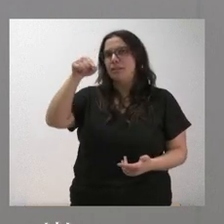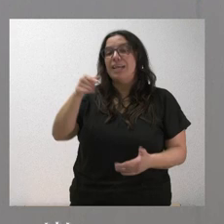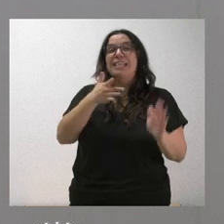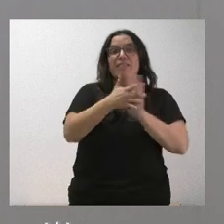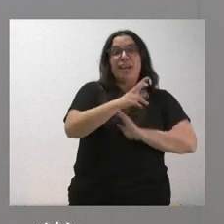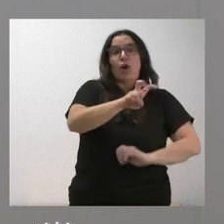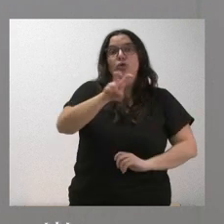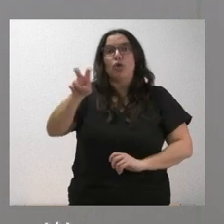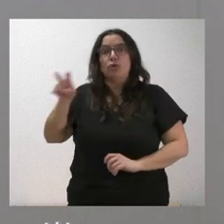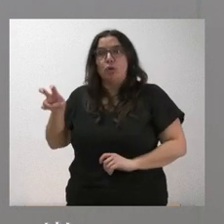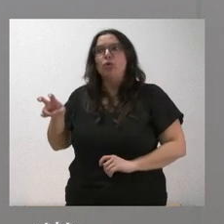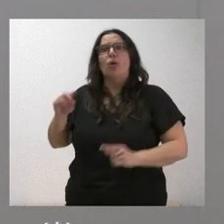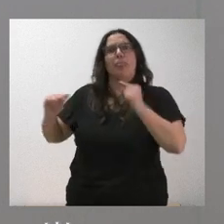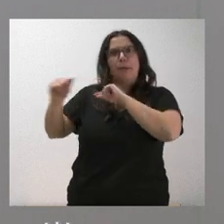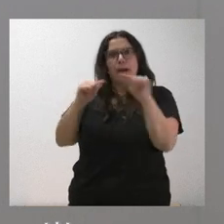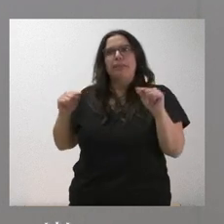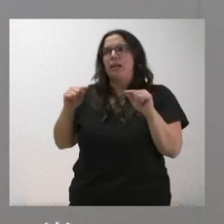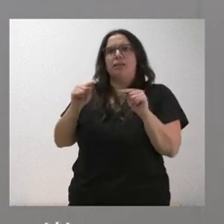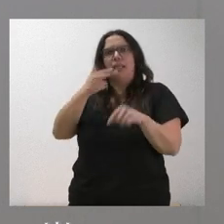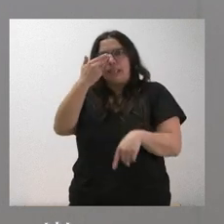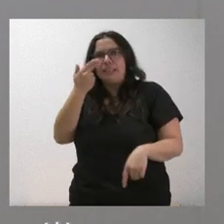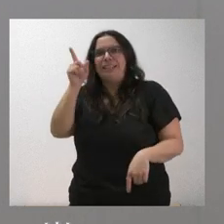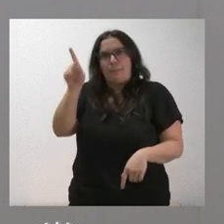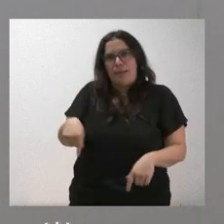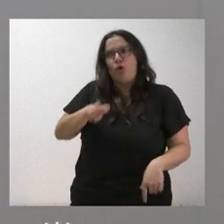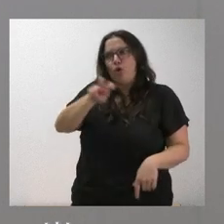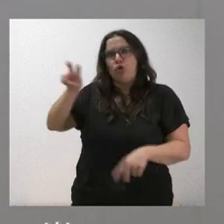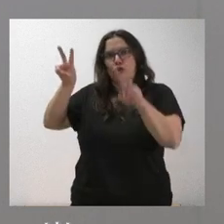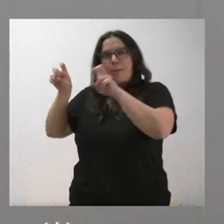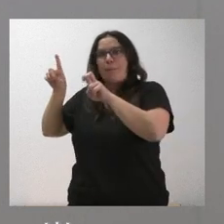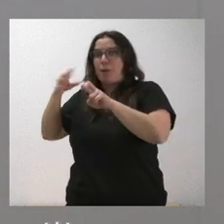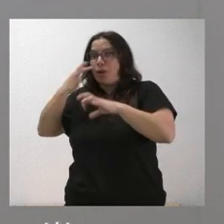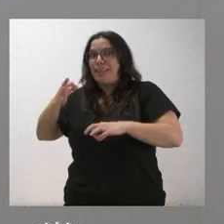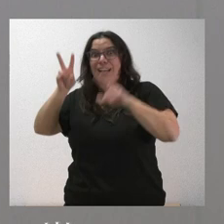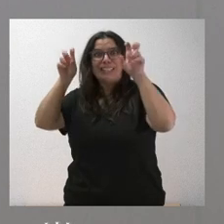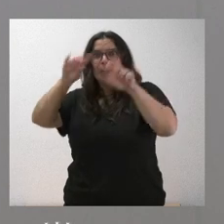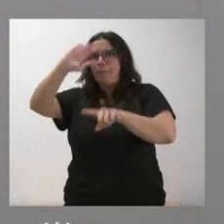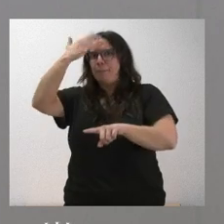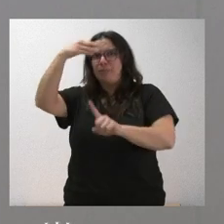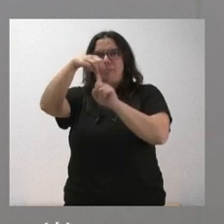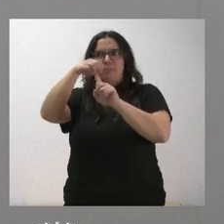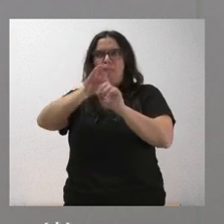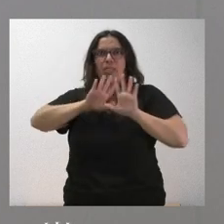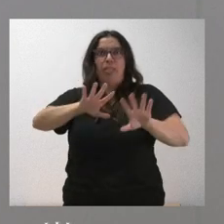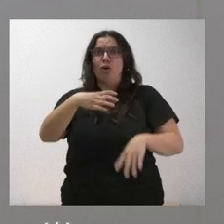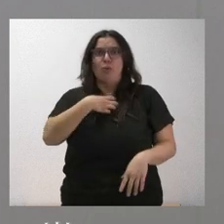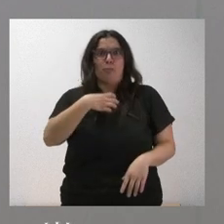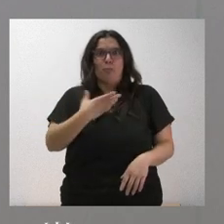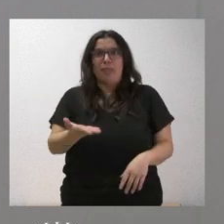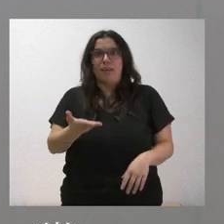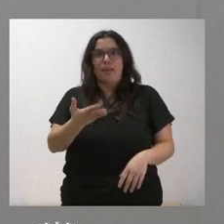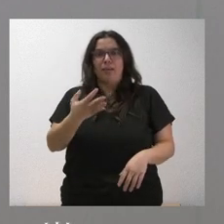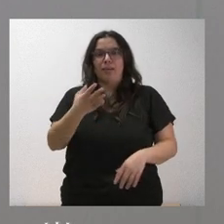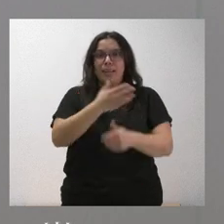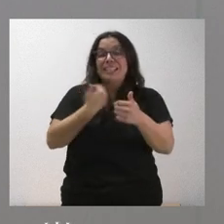no asistamos al resto de los debates que no participemos y que no nos parezcan interesantes Pero quiere decir que hay un asunto que se está dejando de lado y ya hay